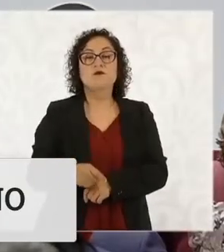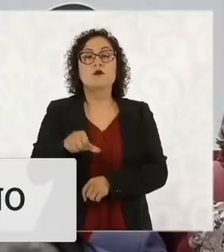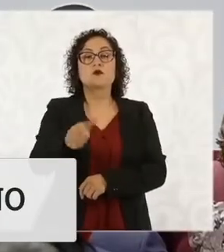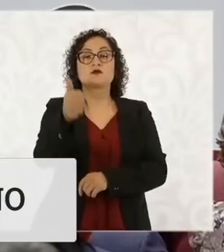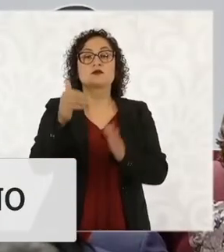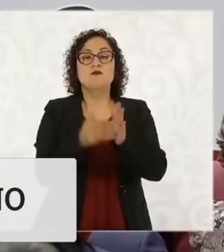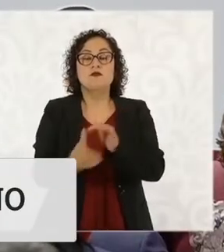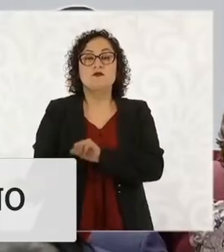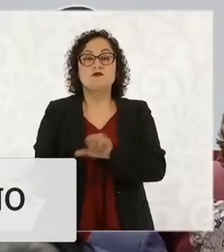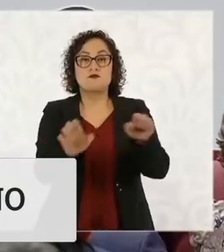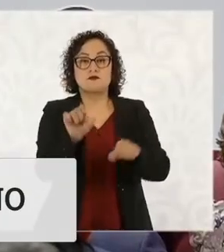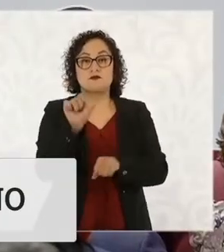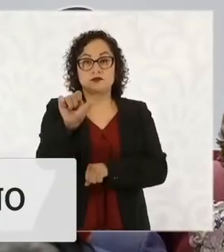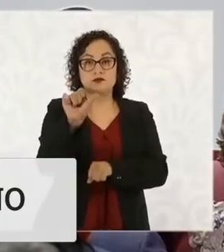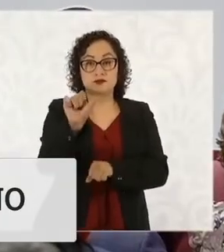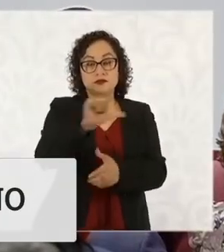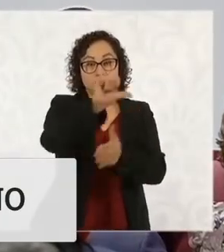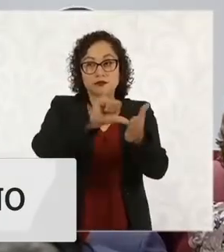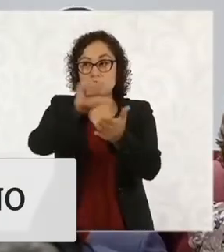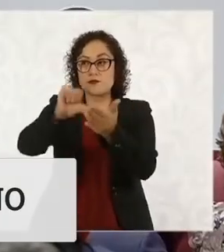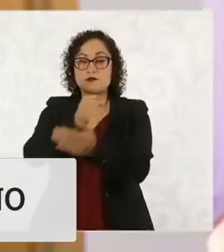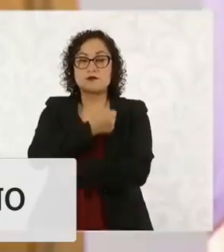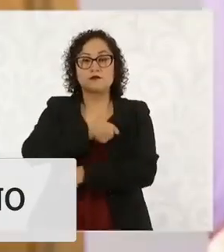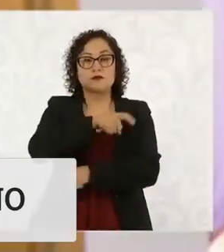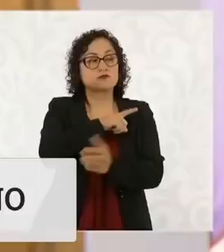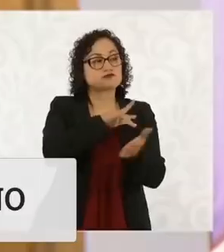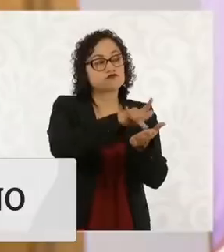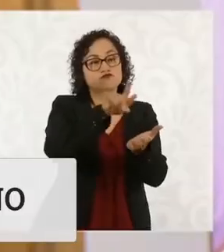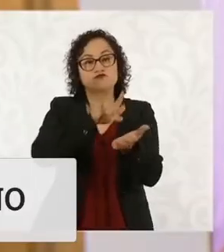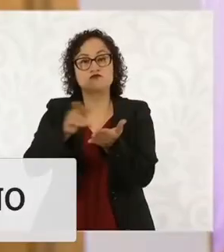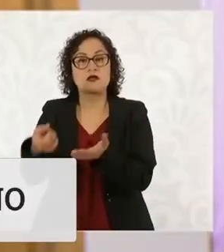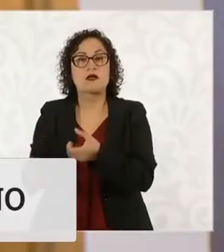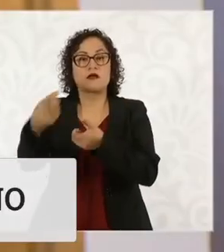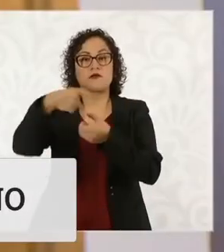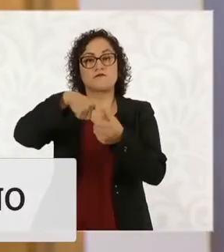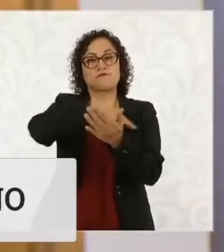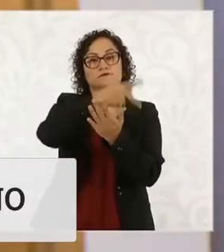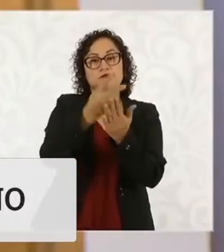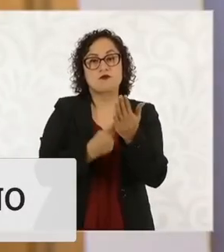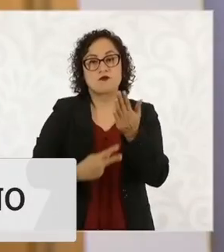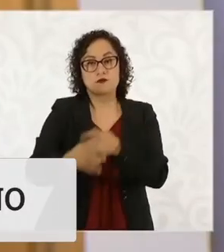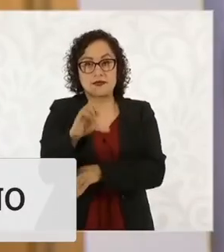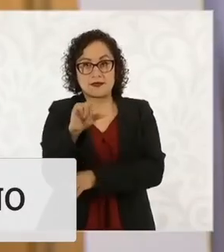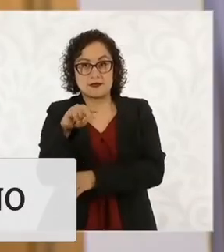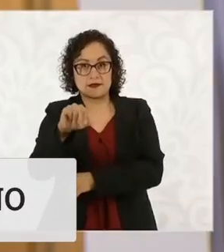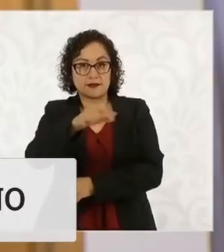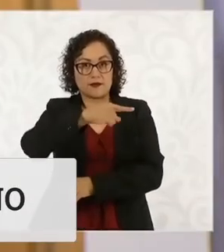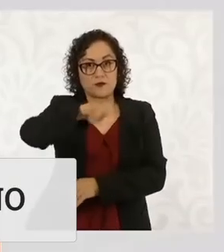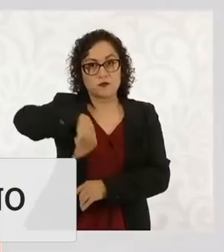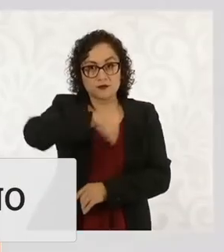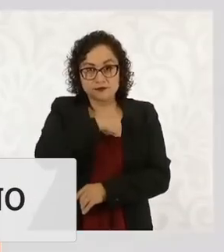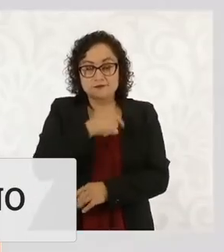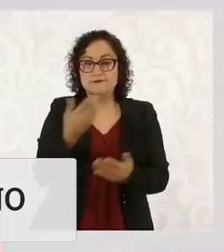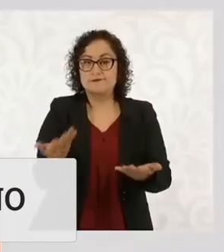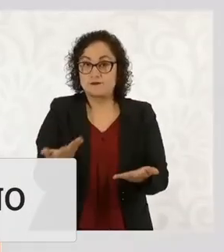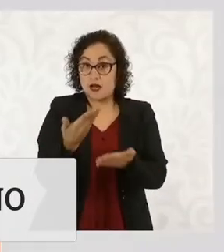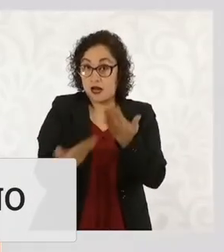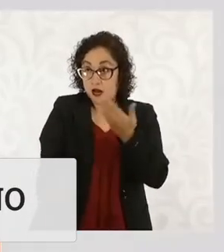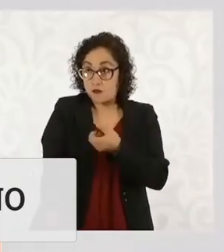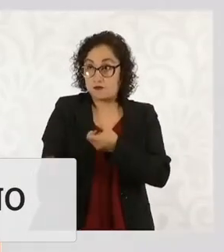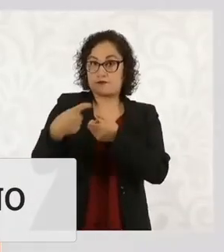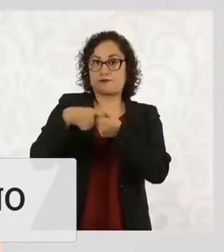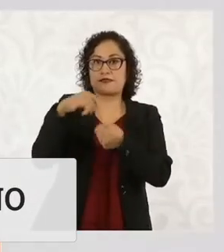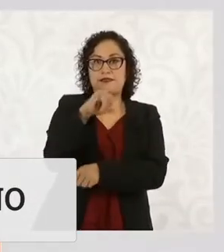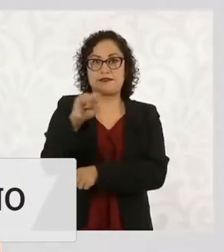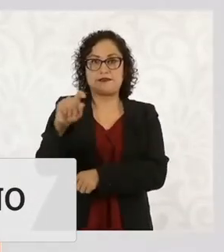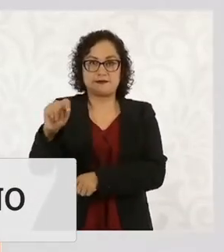11,816 centros de salud reciben apoyos del programa La Clínica es Nuestra. Este año incorporamos